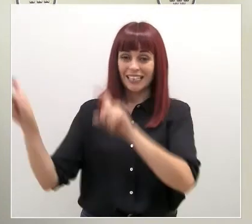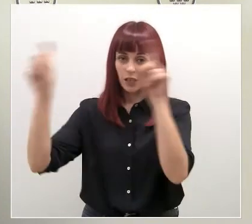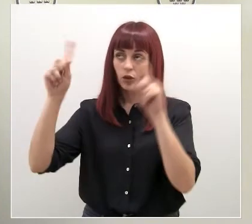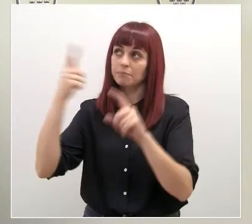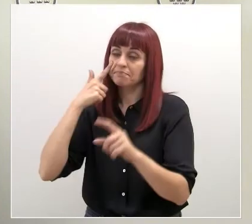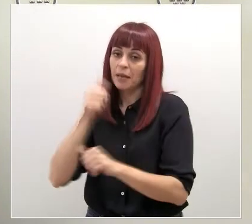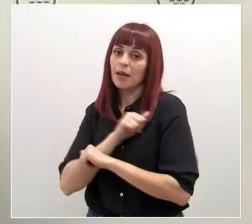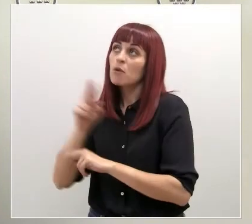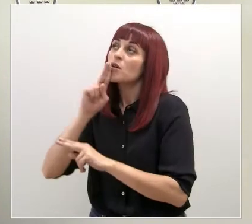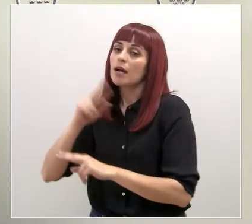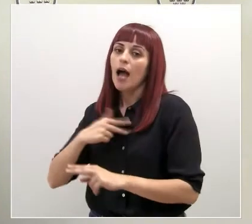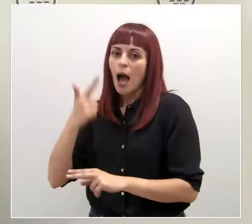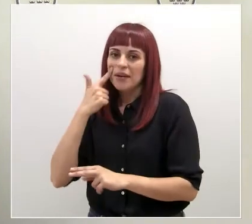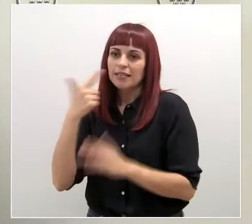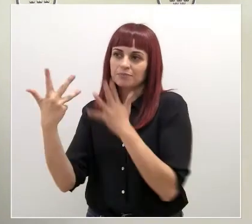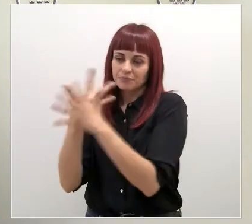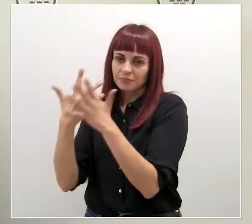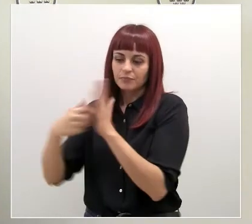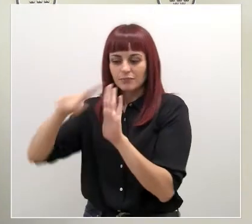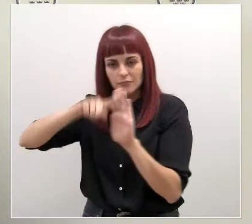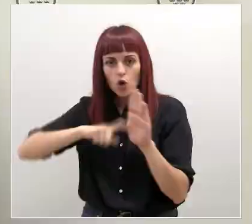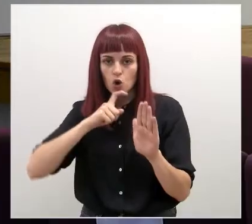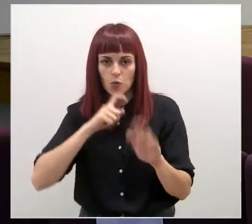porque en ese caso sí tendrán que darnos las instrucciones precisas.